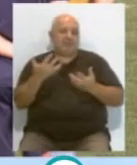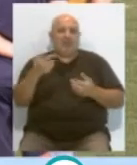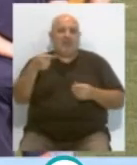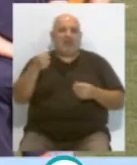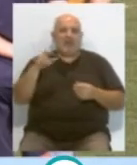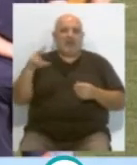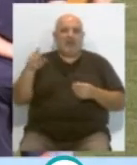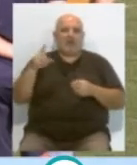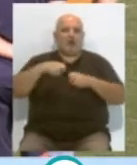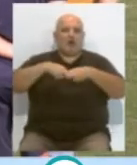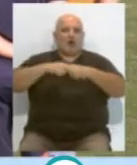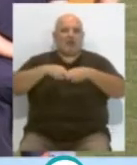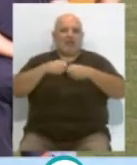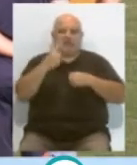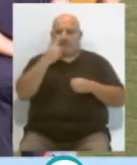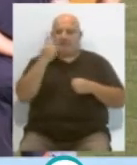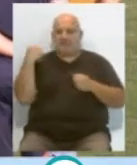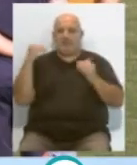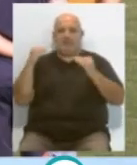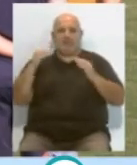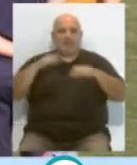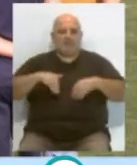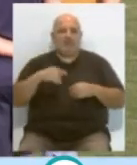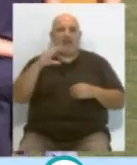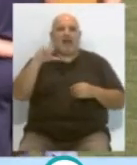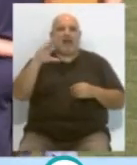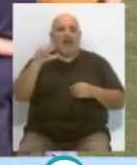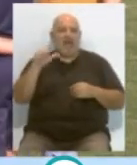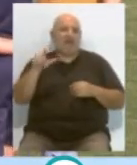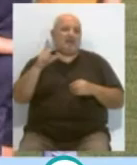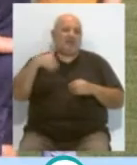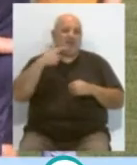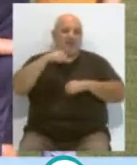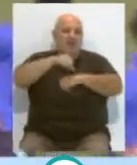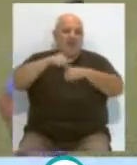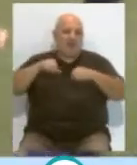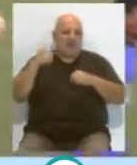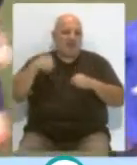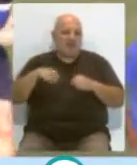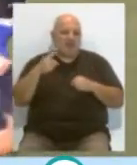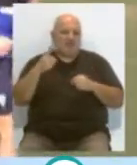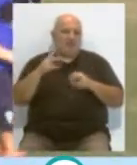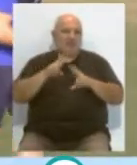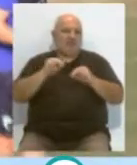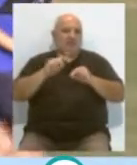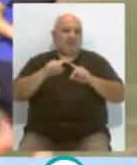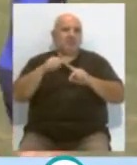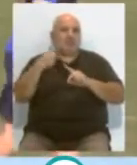también tuvo con problemas de rodilla la temporada pasada. Juan Cala se operó al final y una vez concluido,